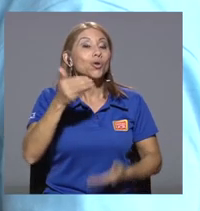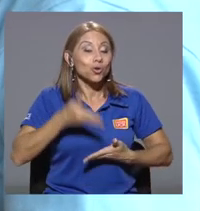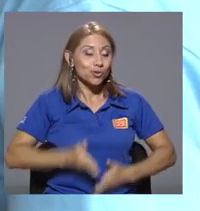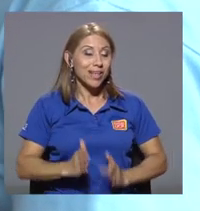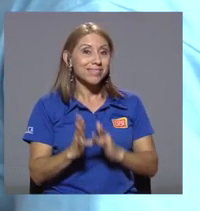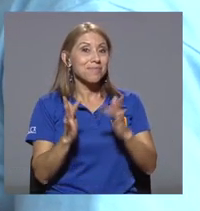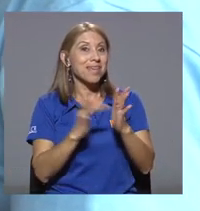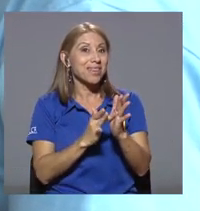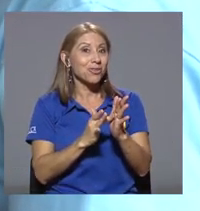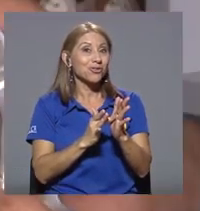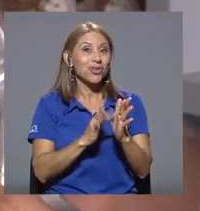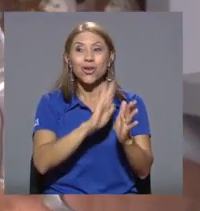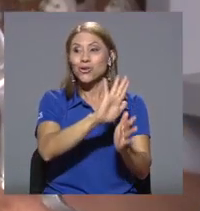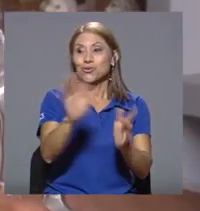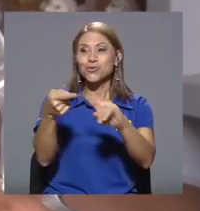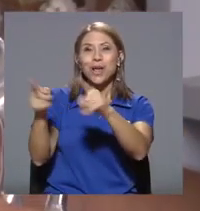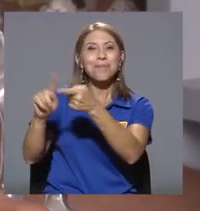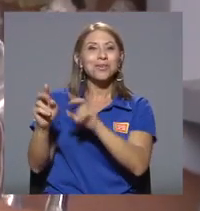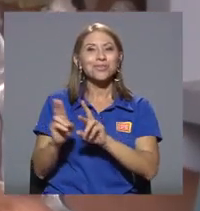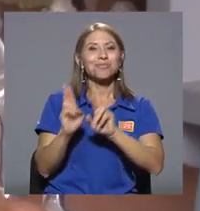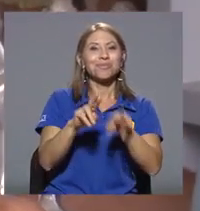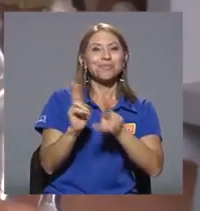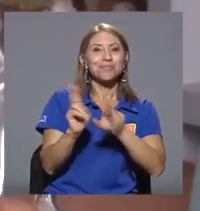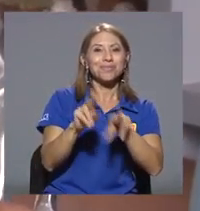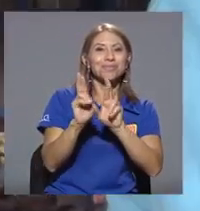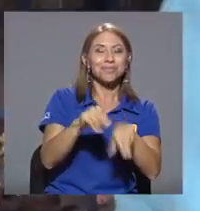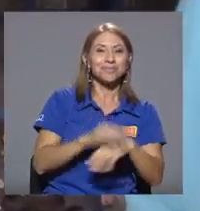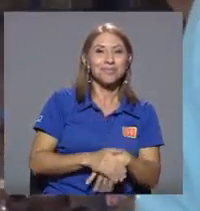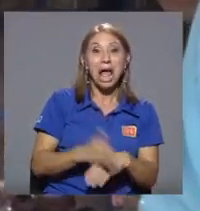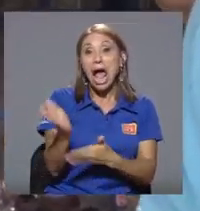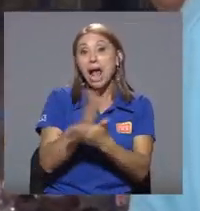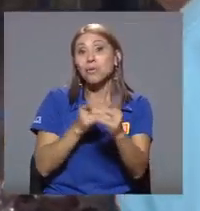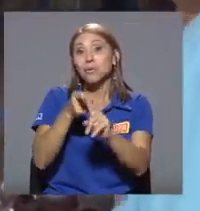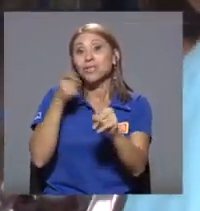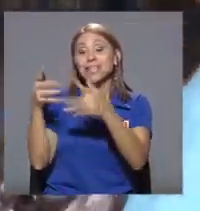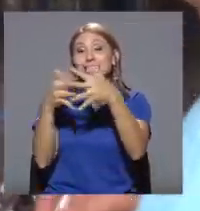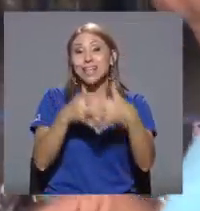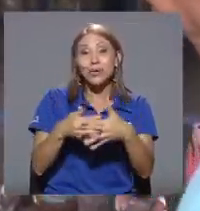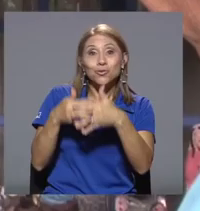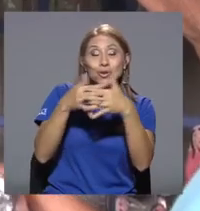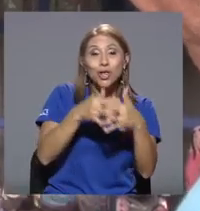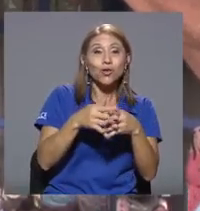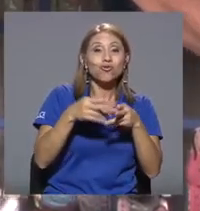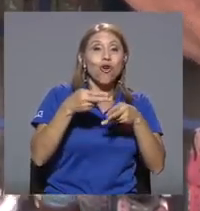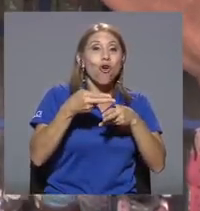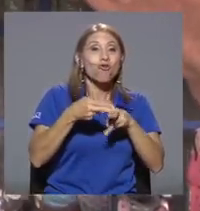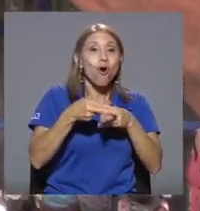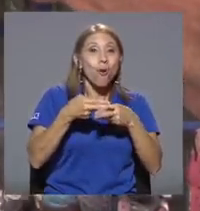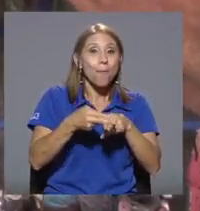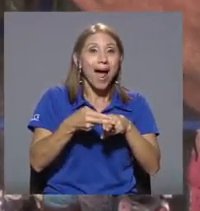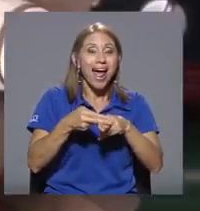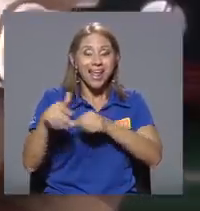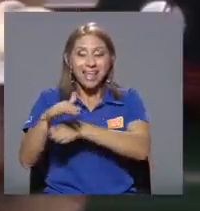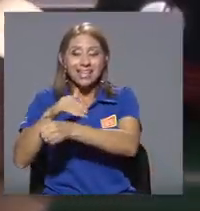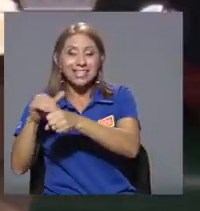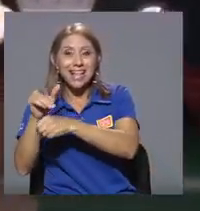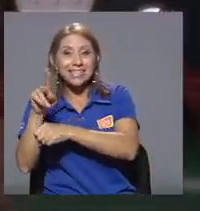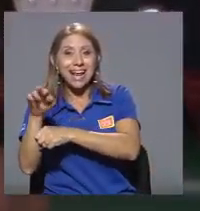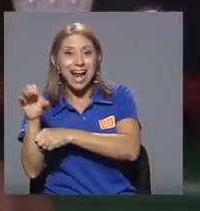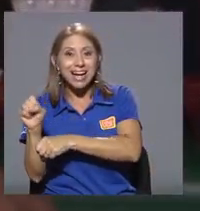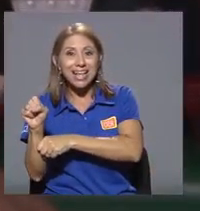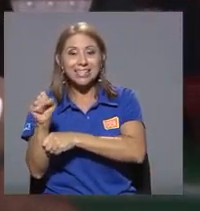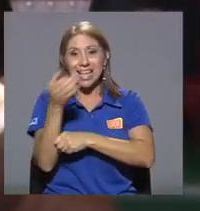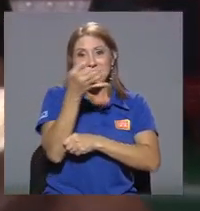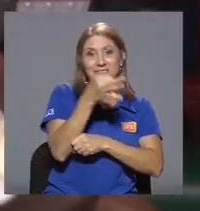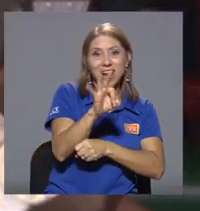Otros nacimientos provienen de regalos de sus amigos, con nacimientos que vienen desde los Estados Unidos, Roma, Islas Canarias y Francia, entre